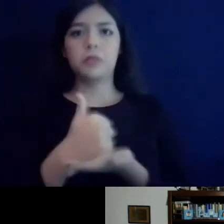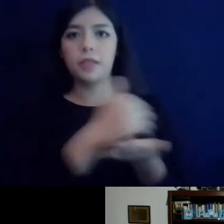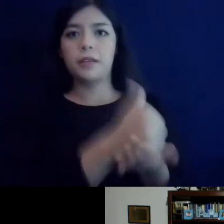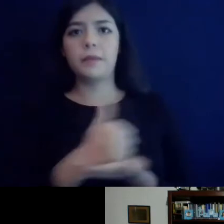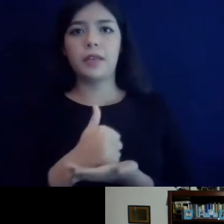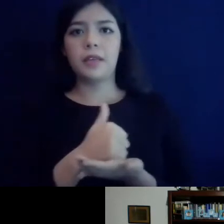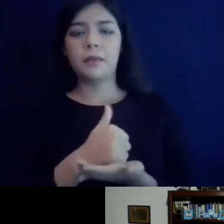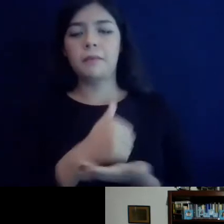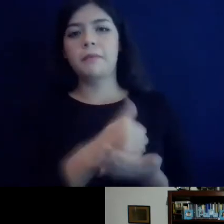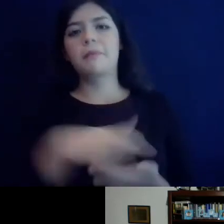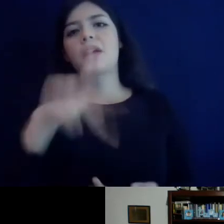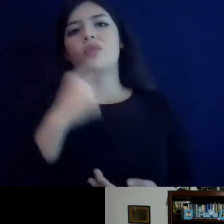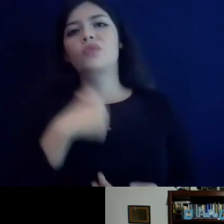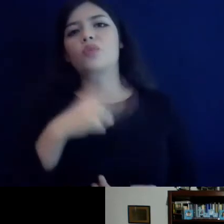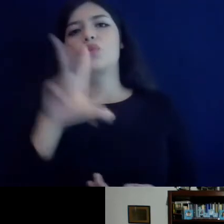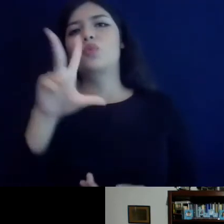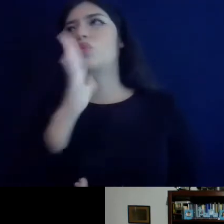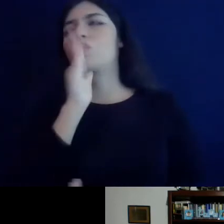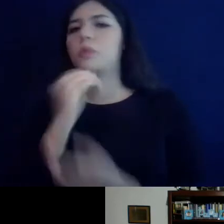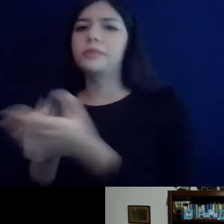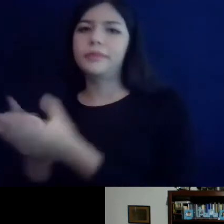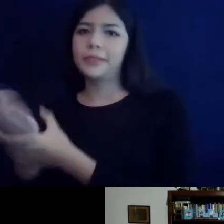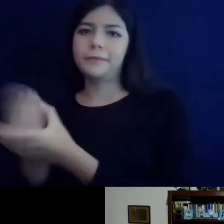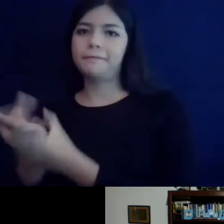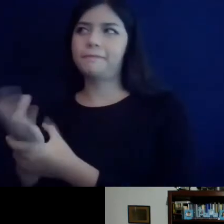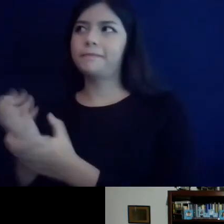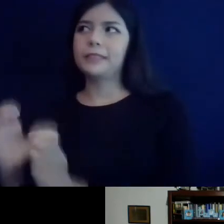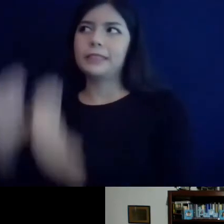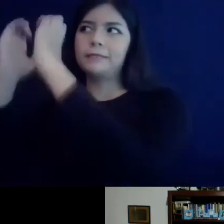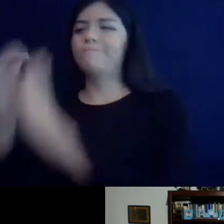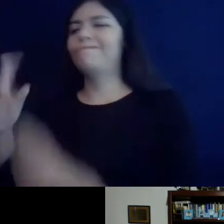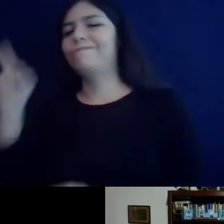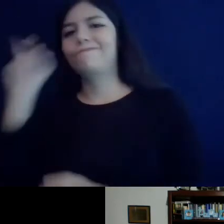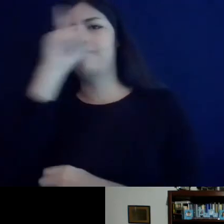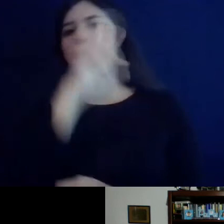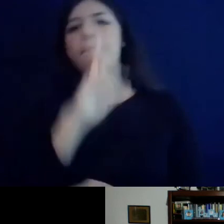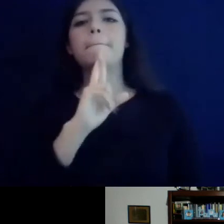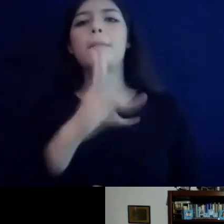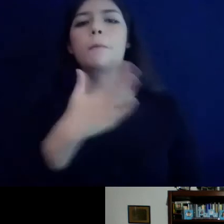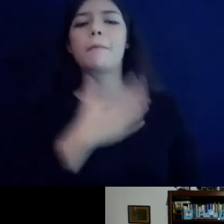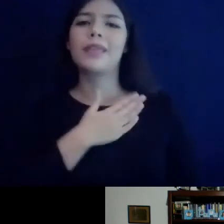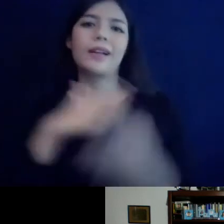casa, en la casa donde estábamos mi compañera y yo. Nos fuimos una amiga,